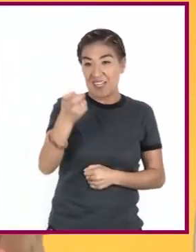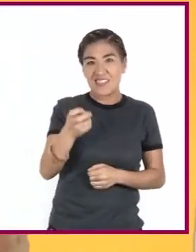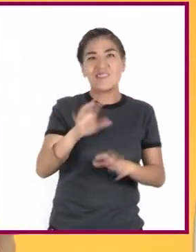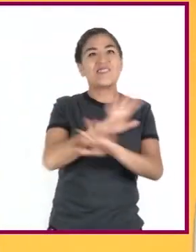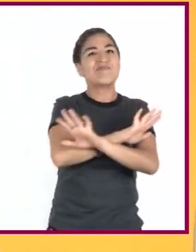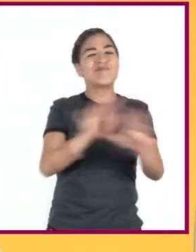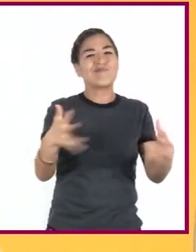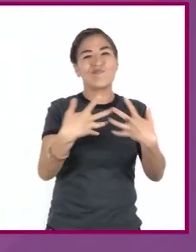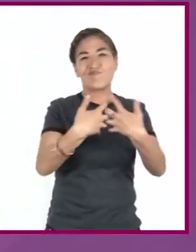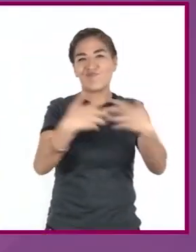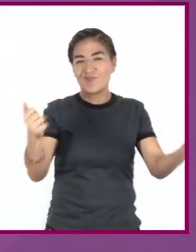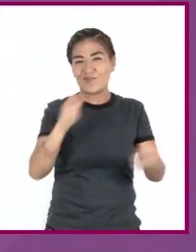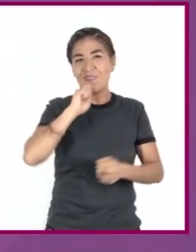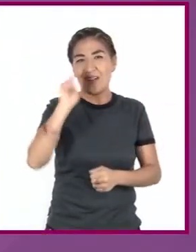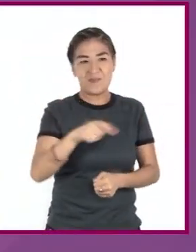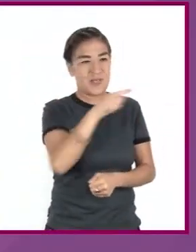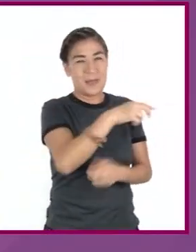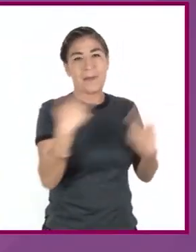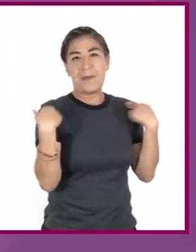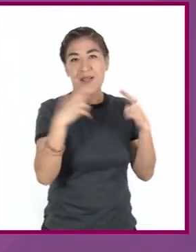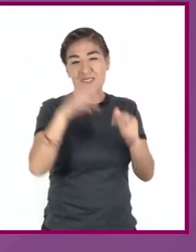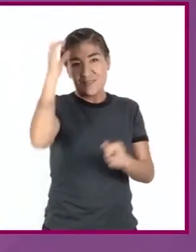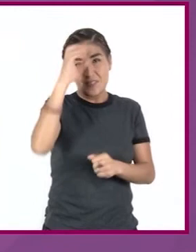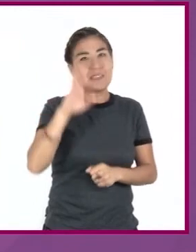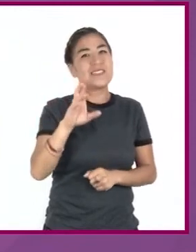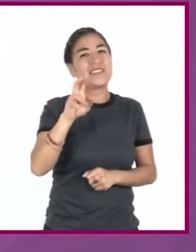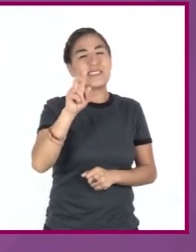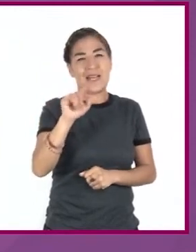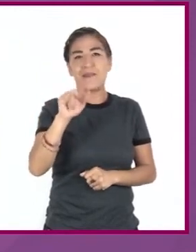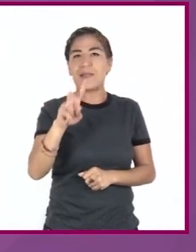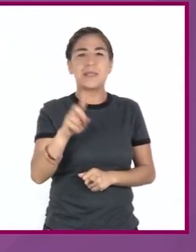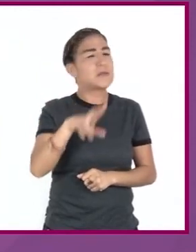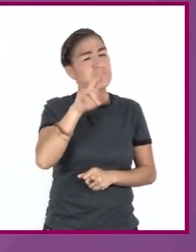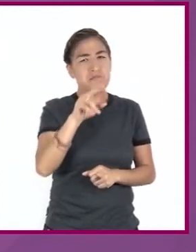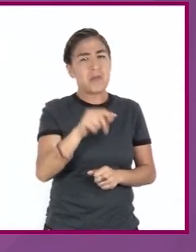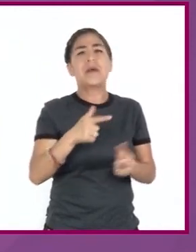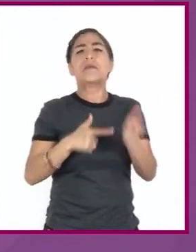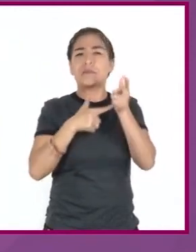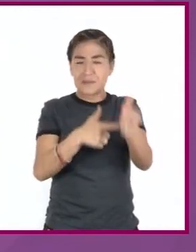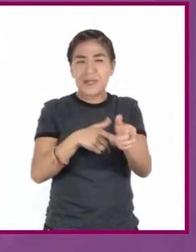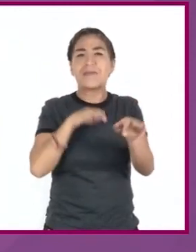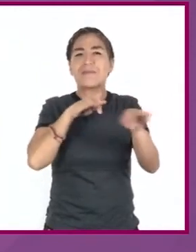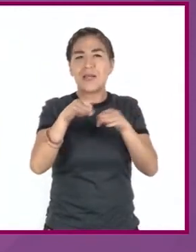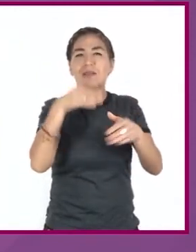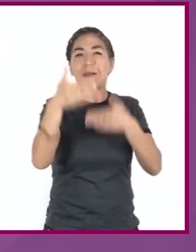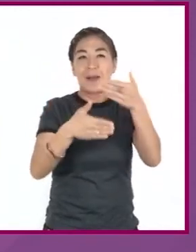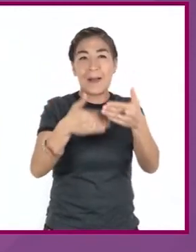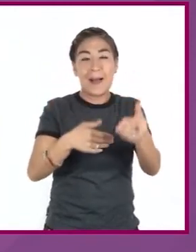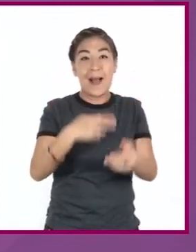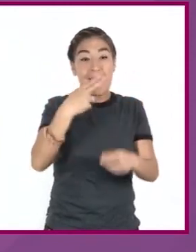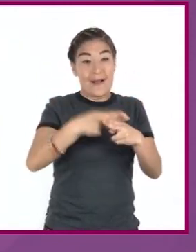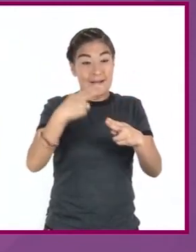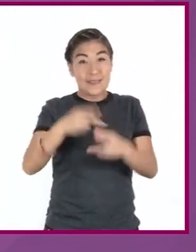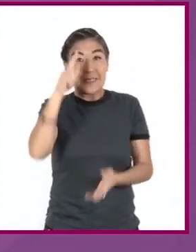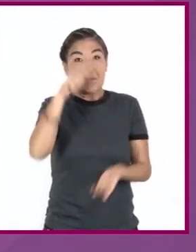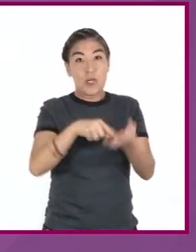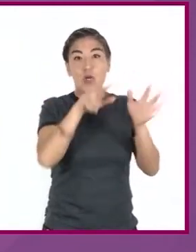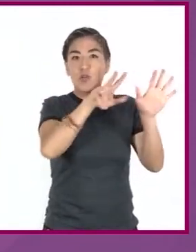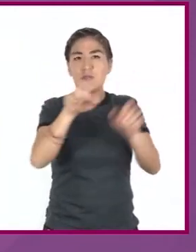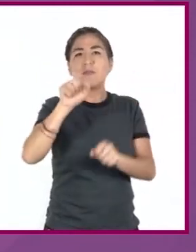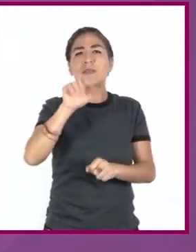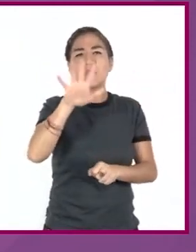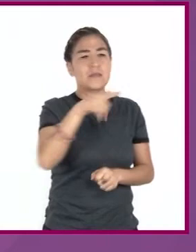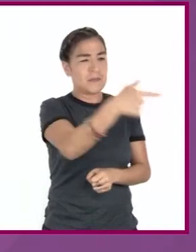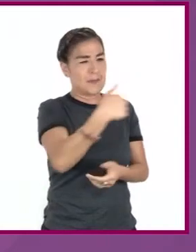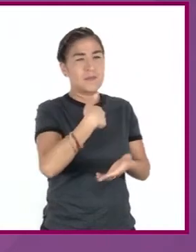de su relación con Davy. No fue así. Seguimos trabajando juntos. En 1825 me propuso